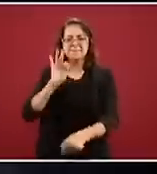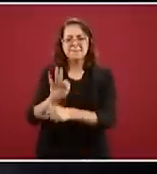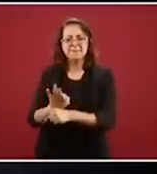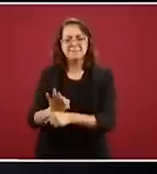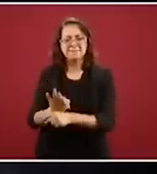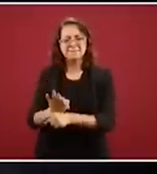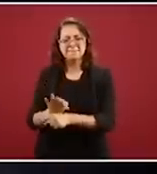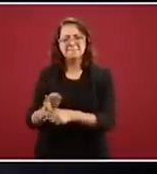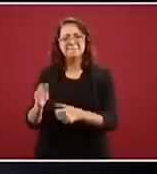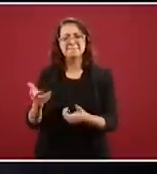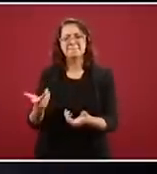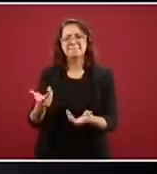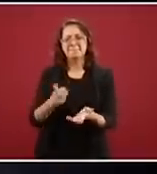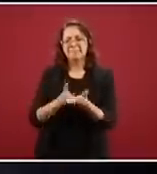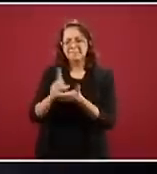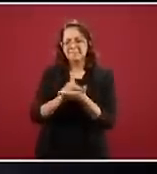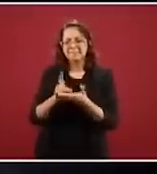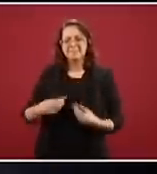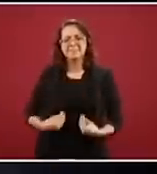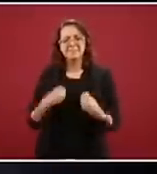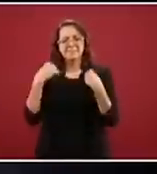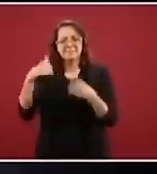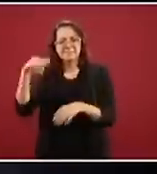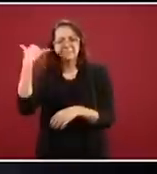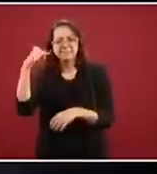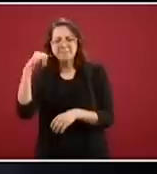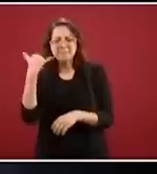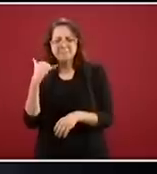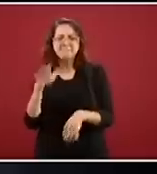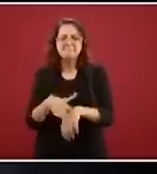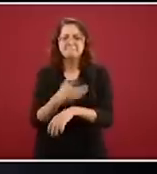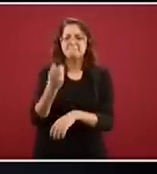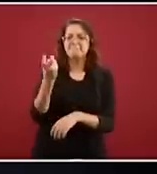a narcotraficantes que viven en Yucatán y por eso